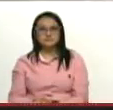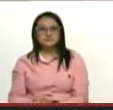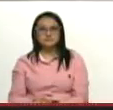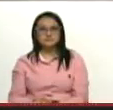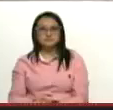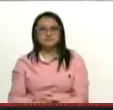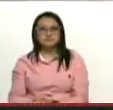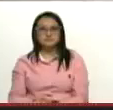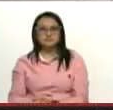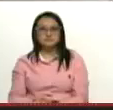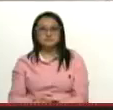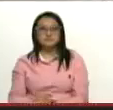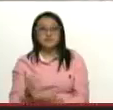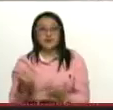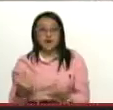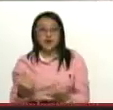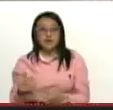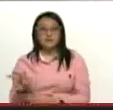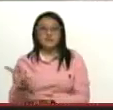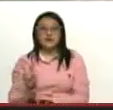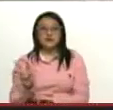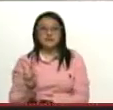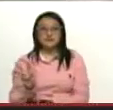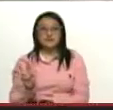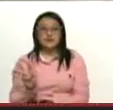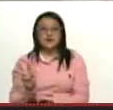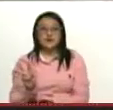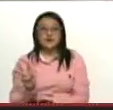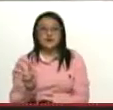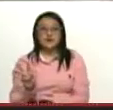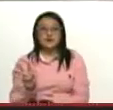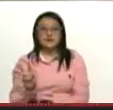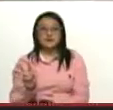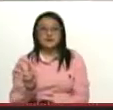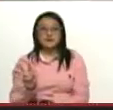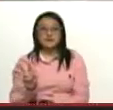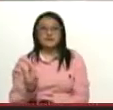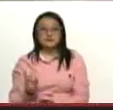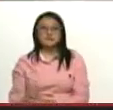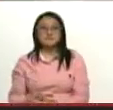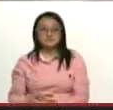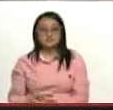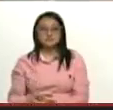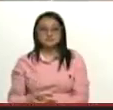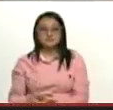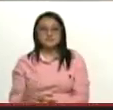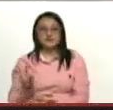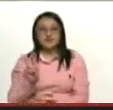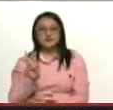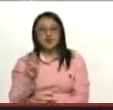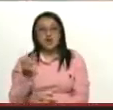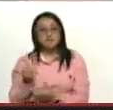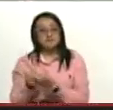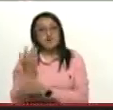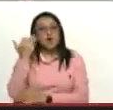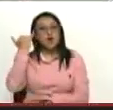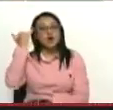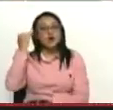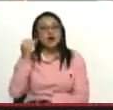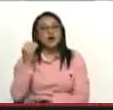Venezuela ahora con respecto a Venezuela Venezuela fue la creadora de